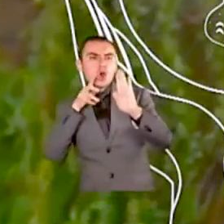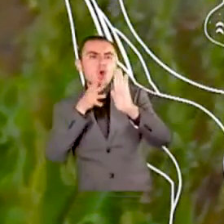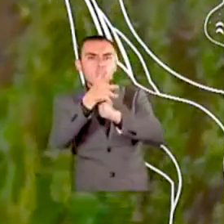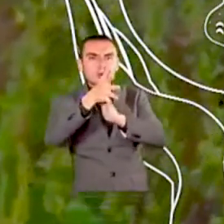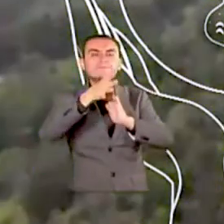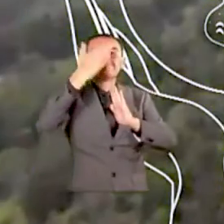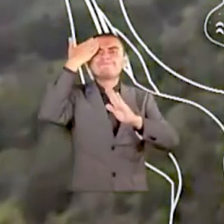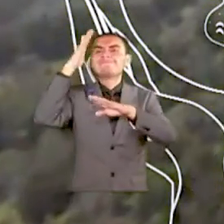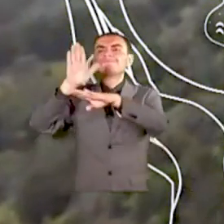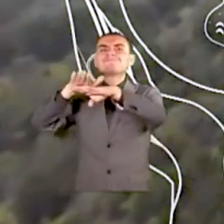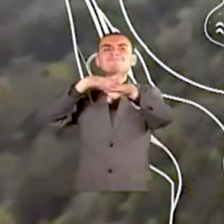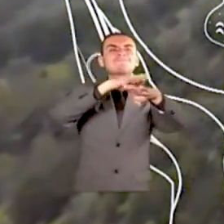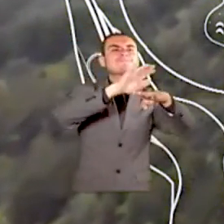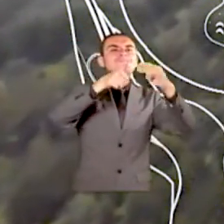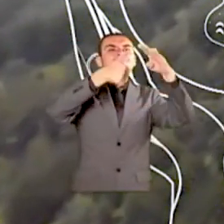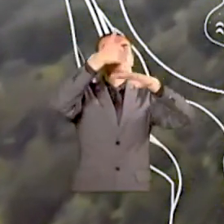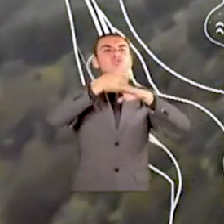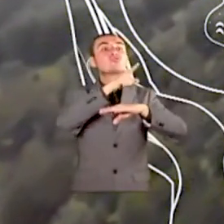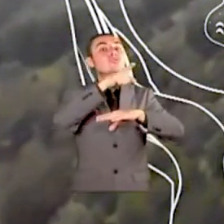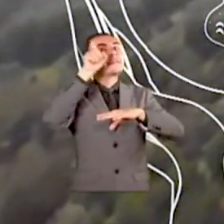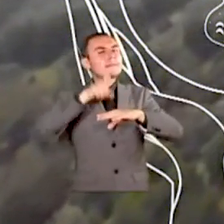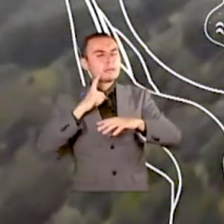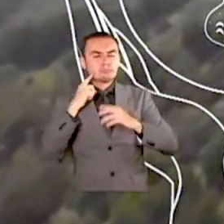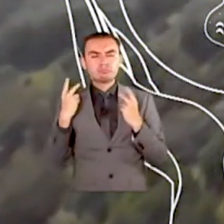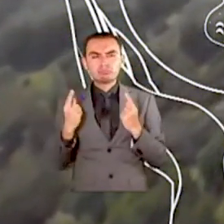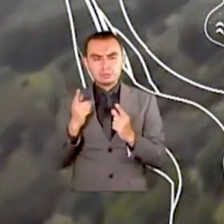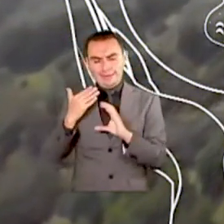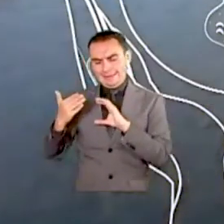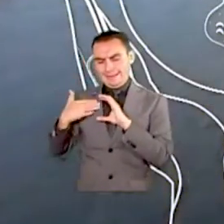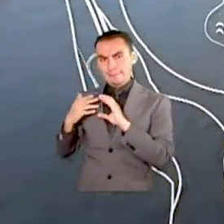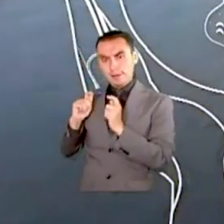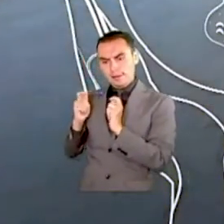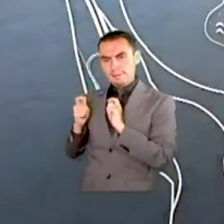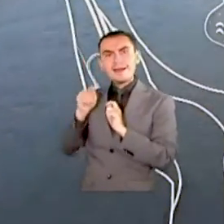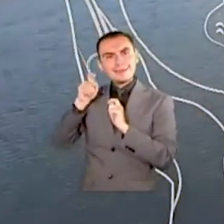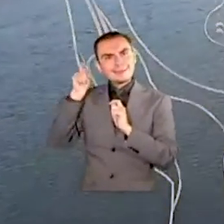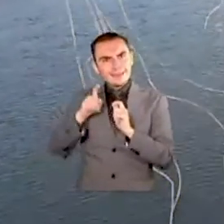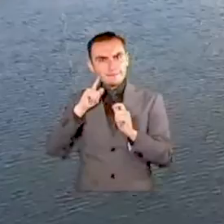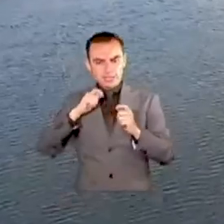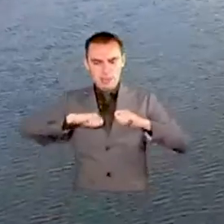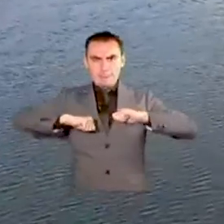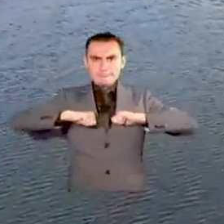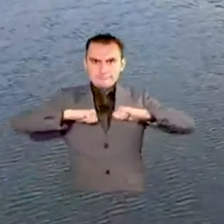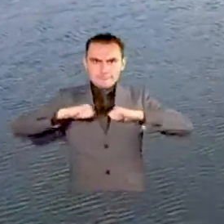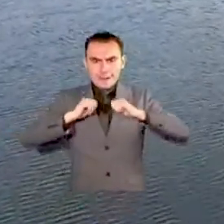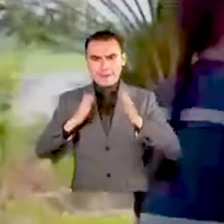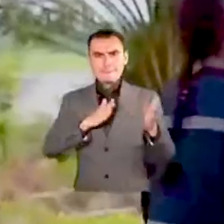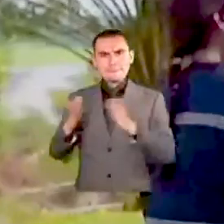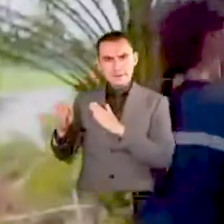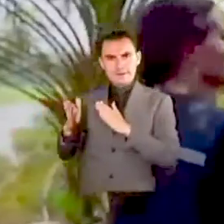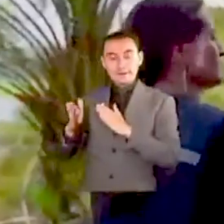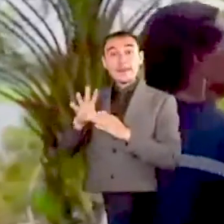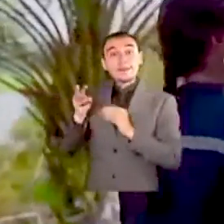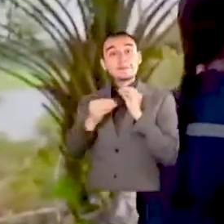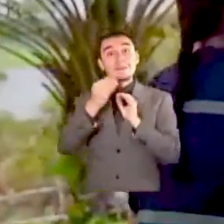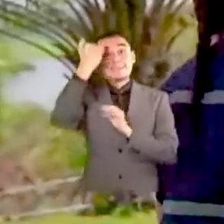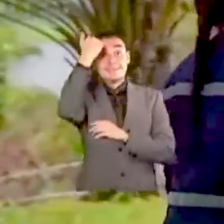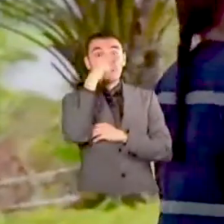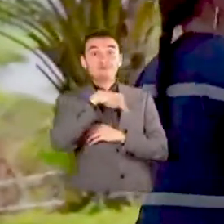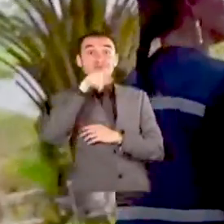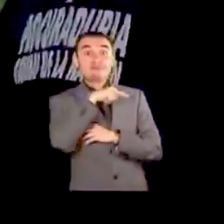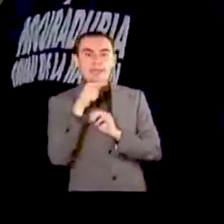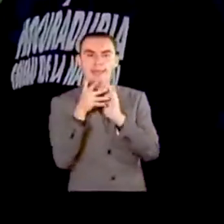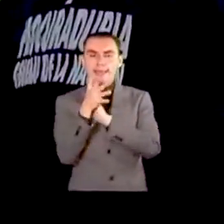a las autoridades territoriales a incluir con urgencia el cambio climático en sus planes de gestión y el Memorando 015 de